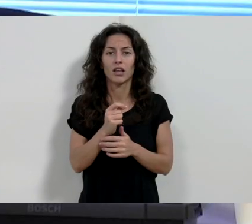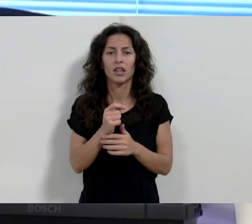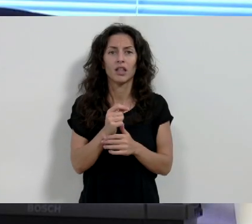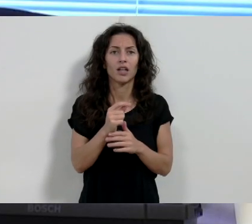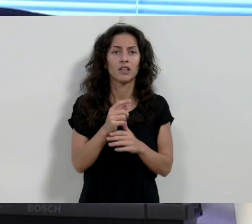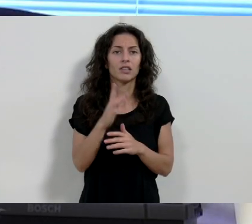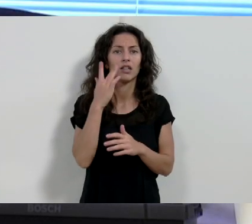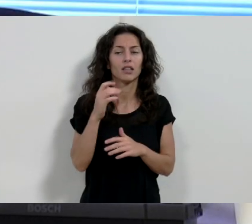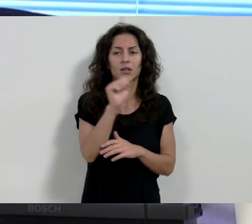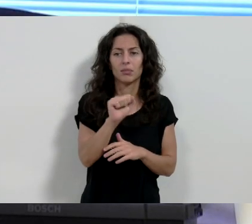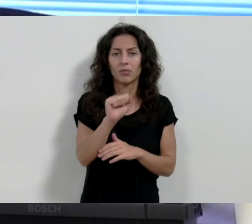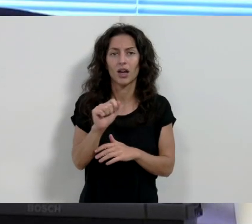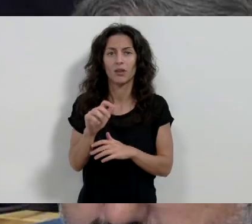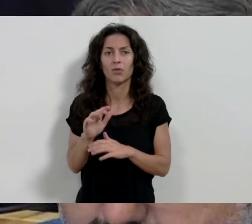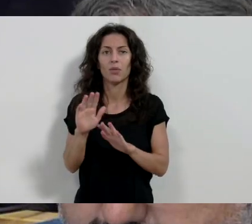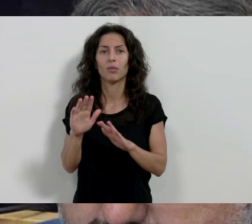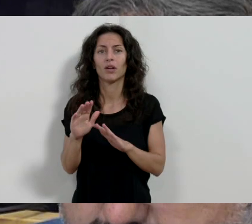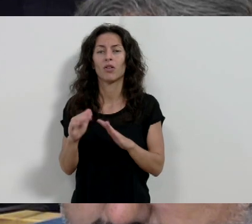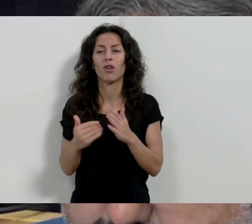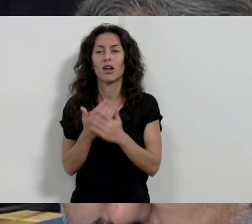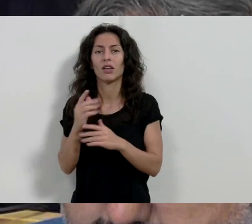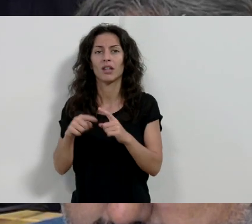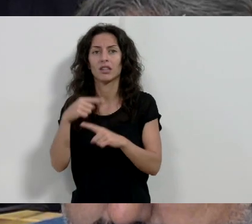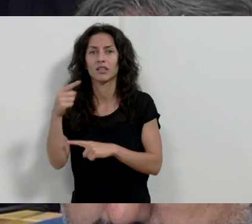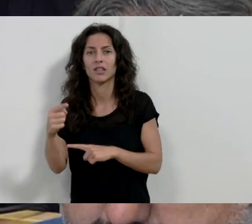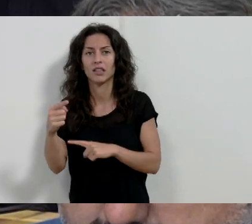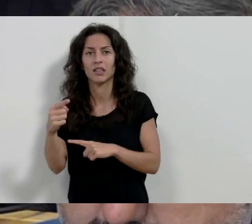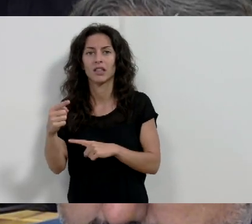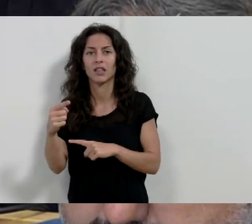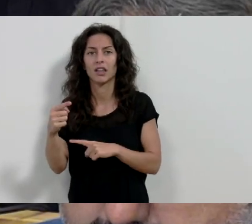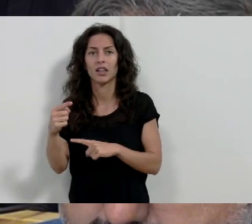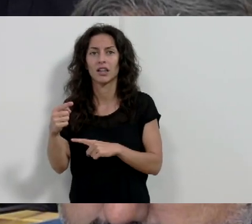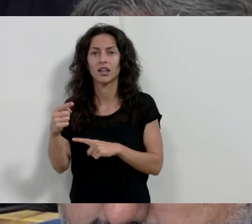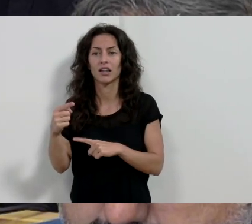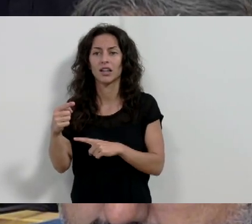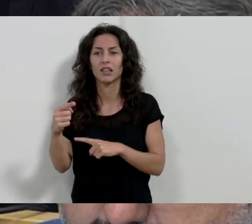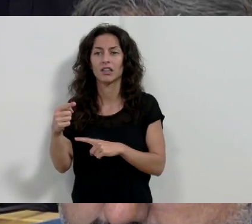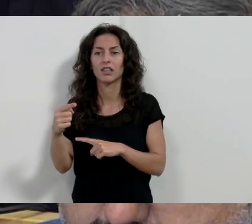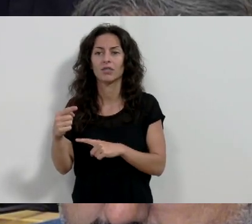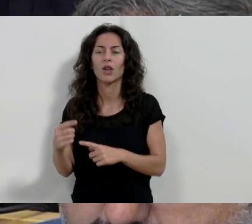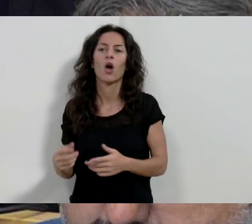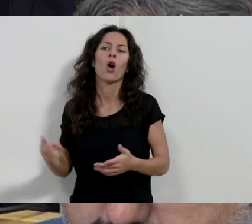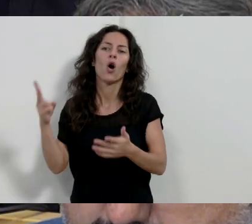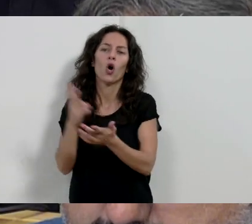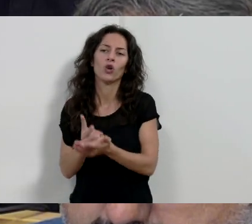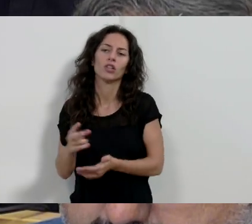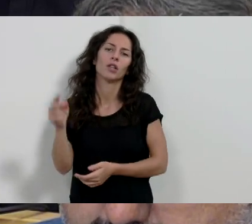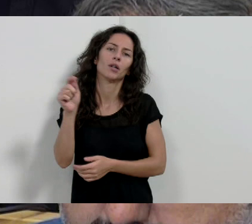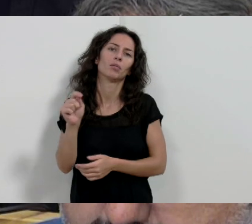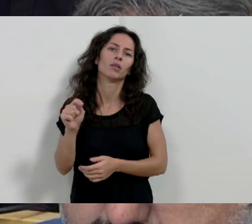que da mucha pena, entre pena y rabia, de las columnas de la Plaza Mayor. Las pintadas son privadas.